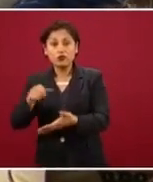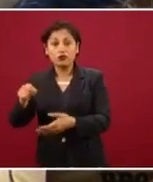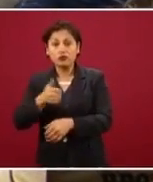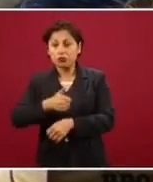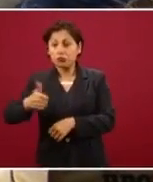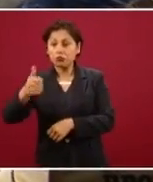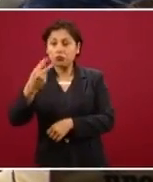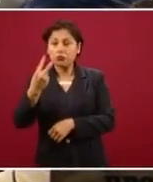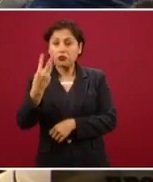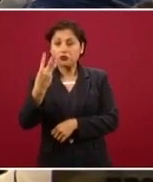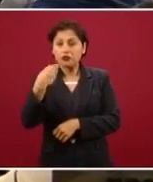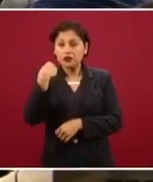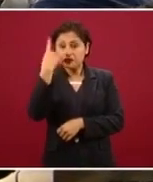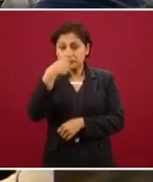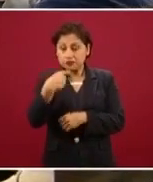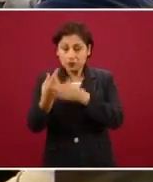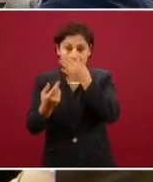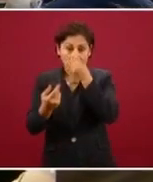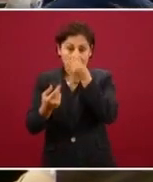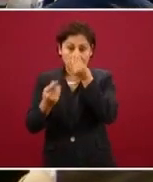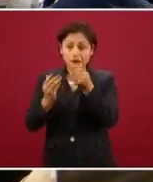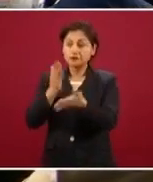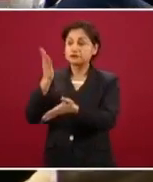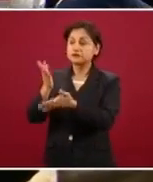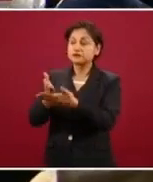con problemas de mal servicio,